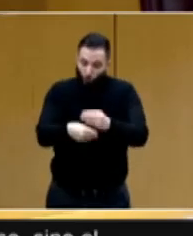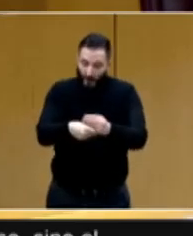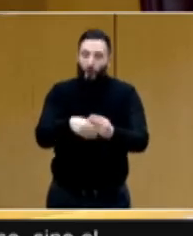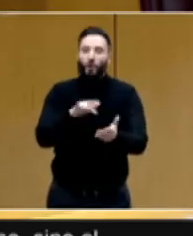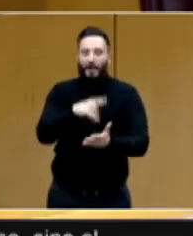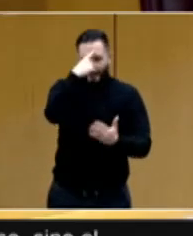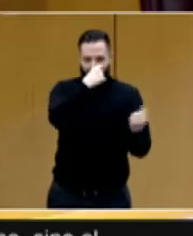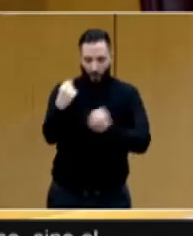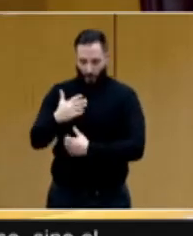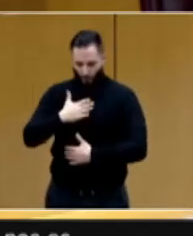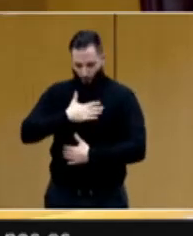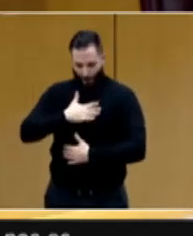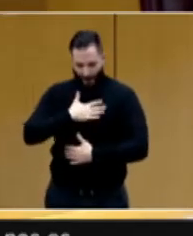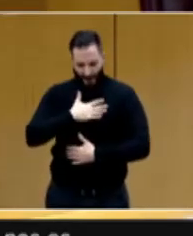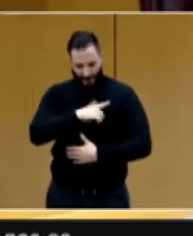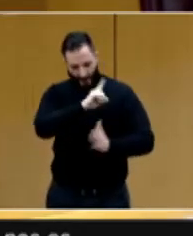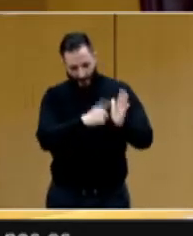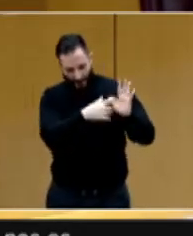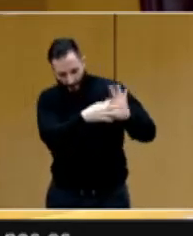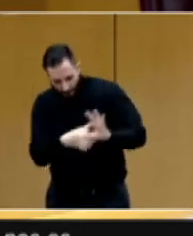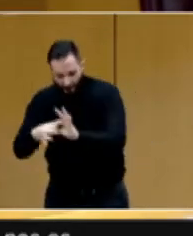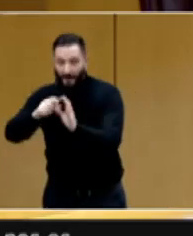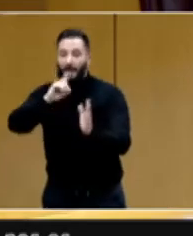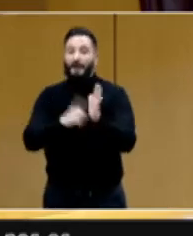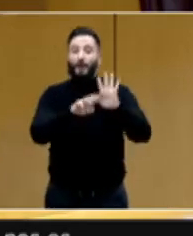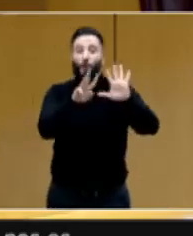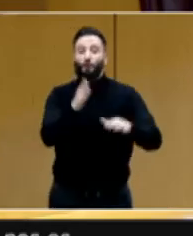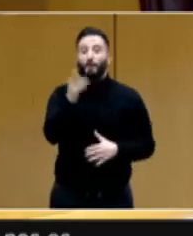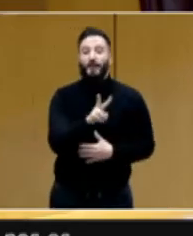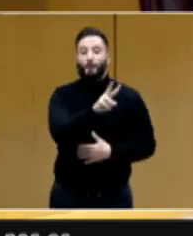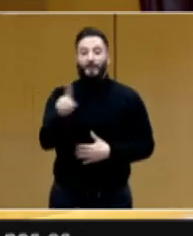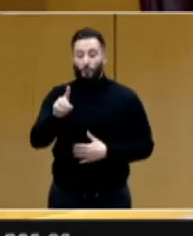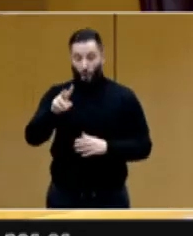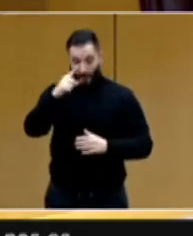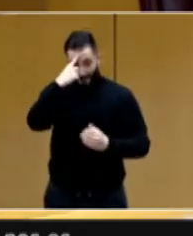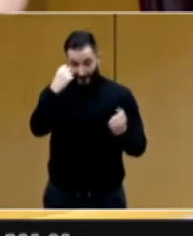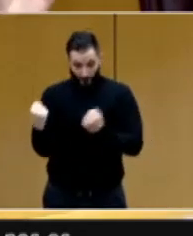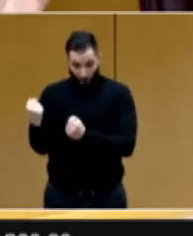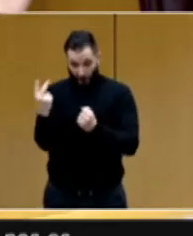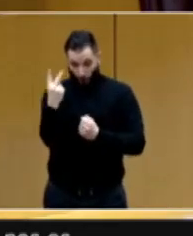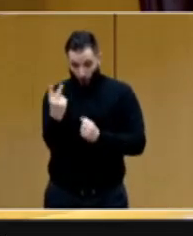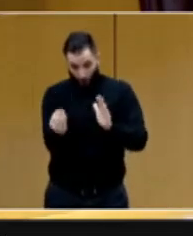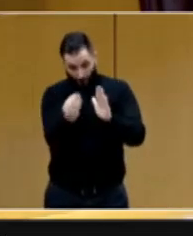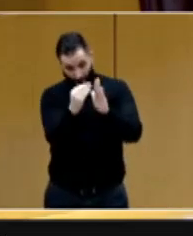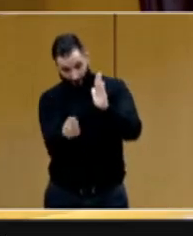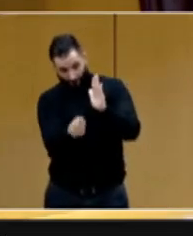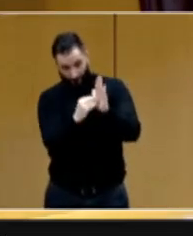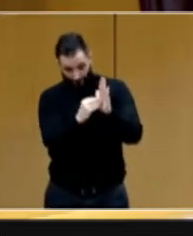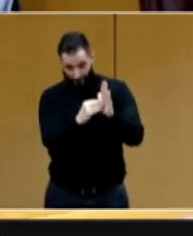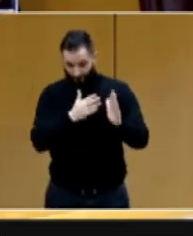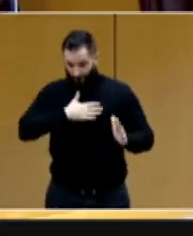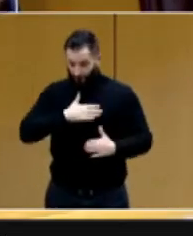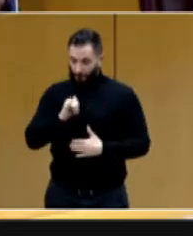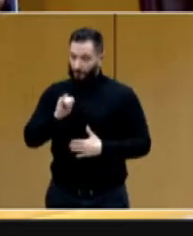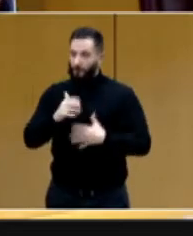no hay que olvidar que en esta ley 8/2021 hay dos instituciones que nosotros y otras territorios También tienen que son una la fiducia